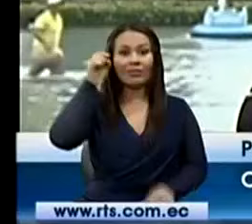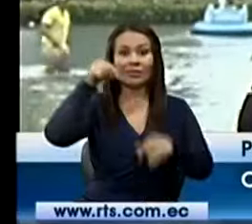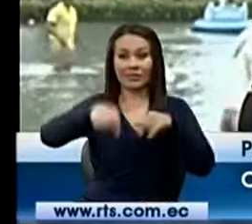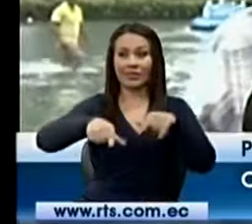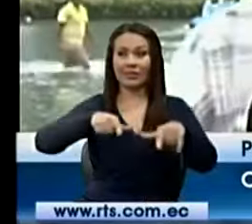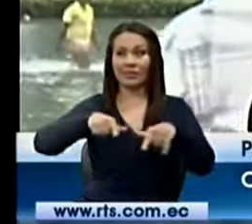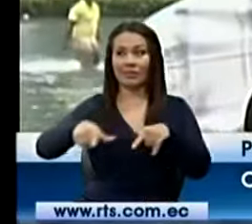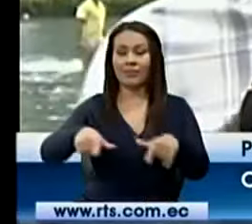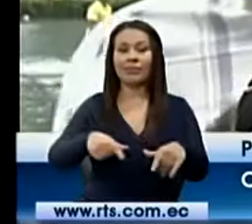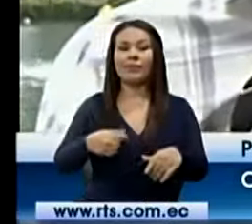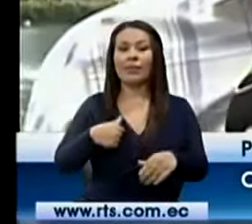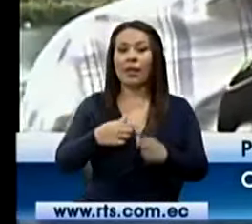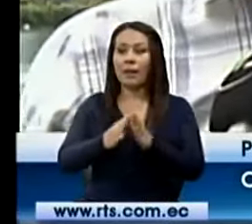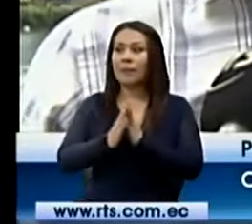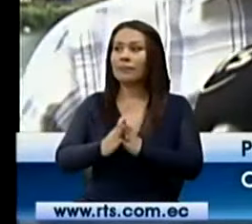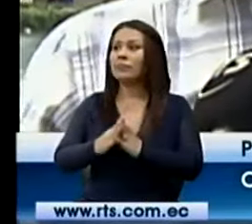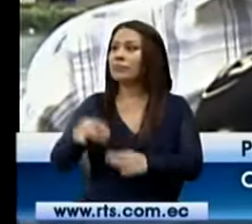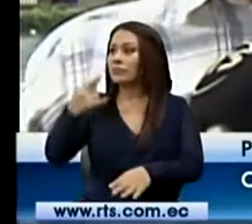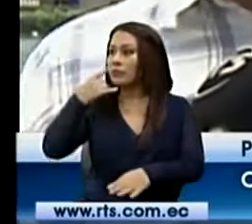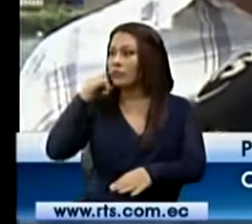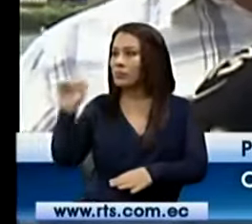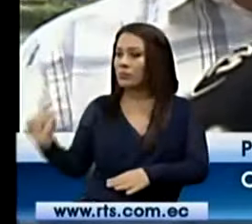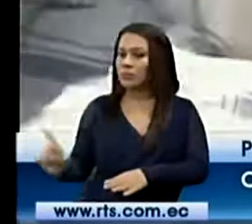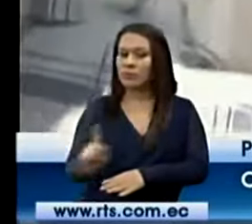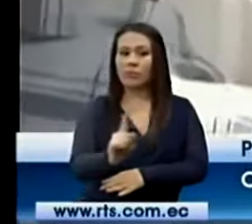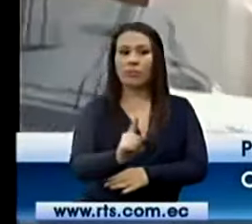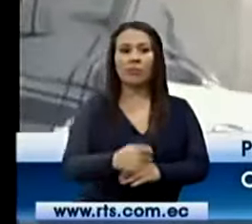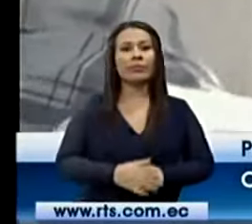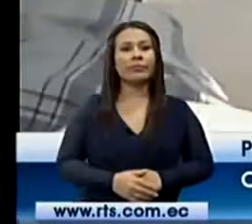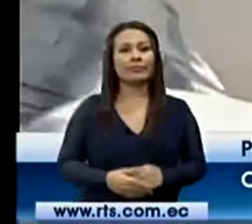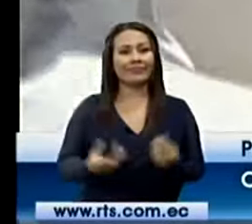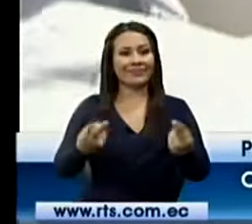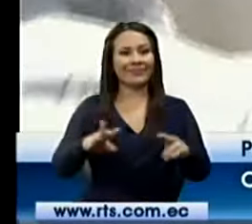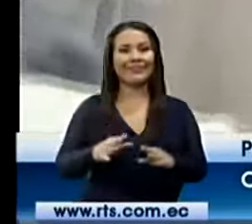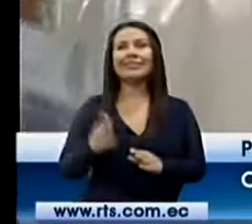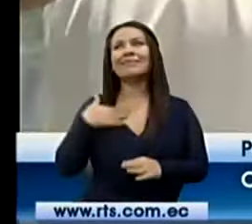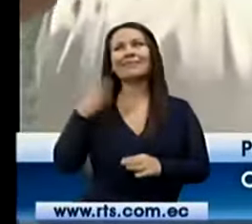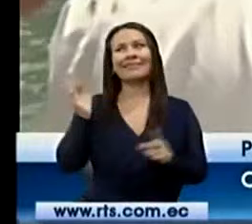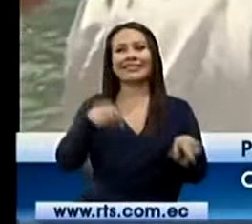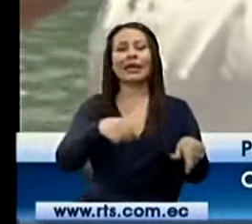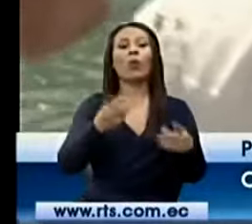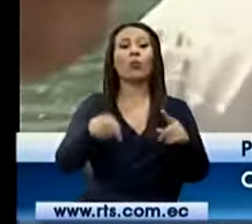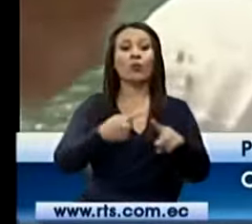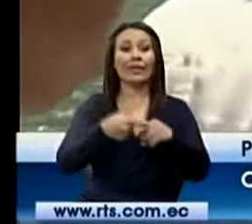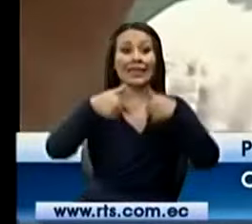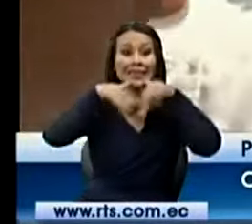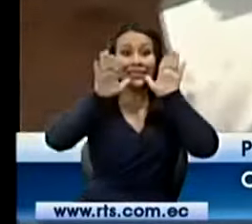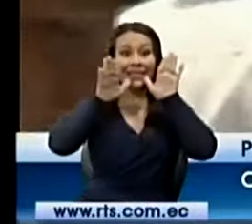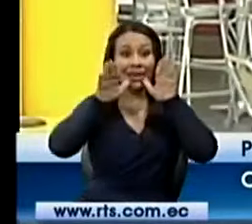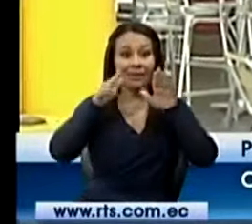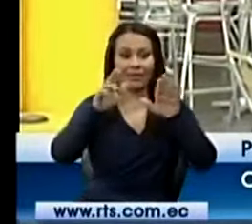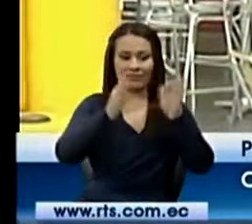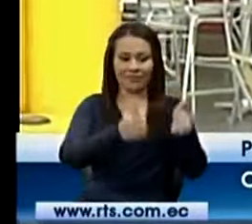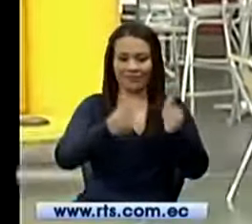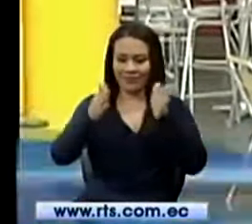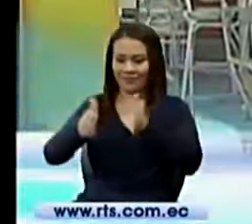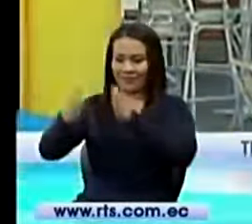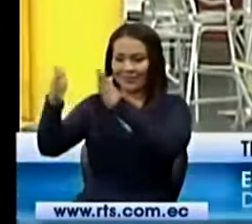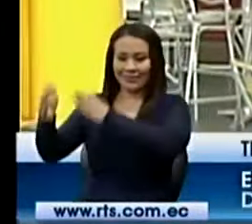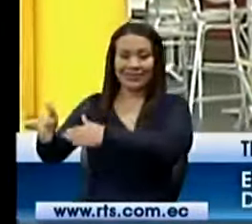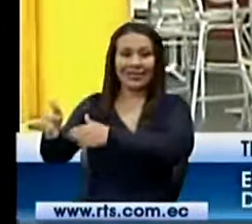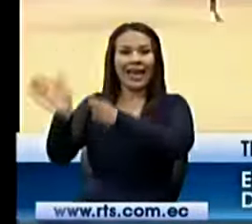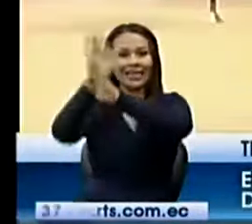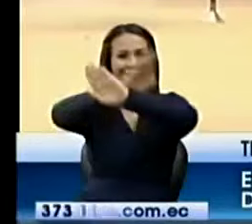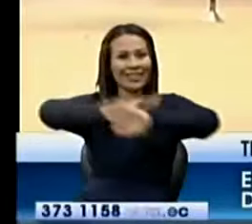ya los niños Le van a pedir a los papás sabes que traenos para el mes de diciembre está prevista la entrega de la tercera etapa se trata de un